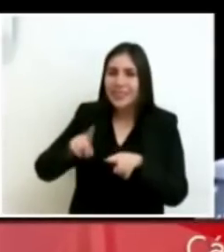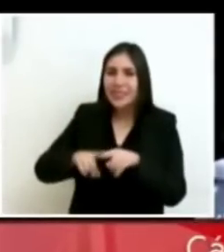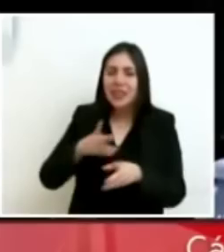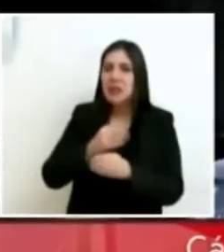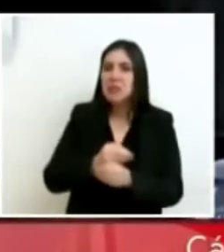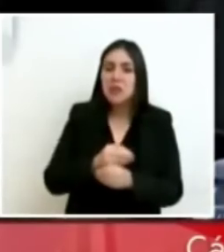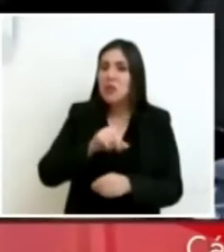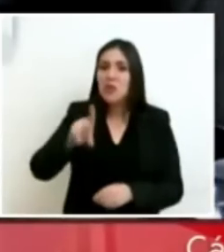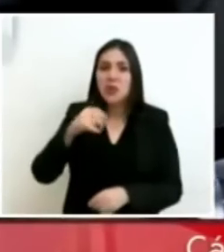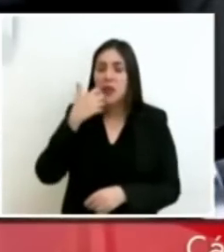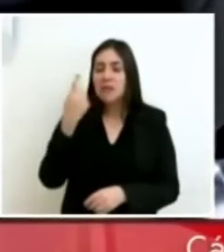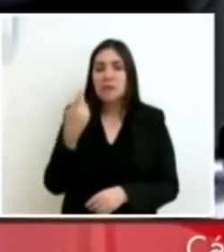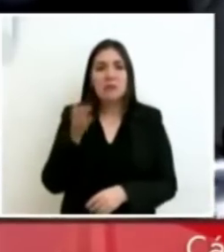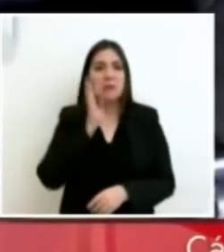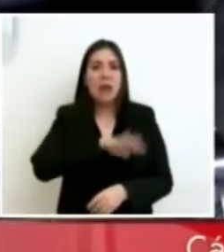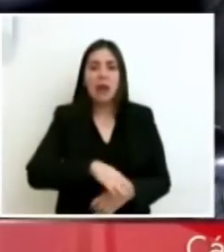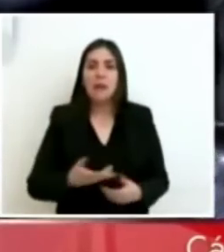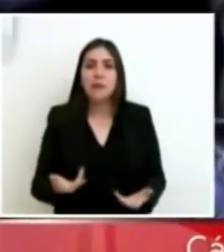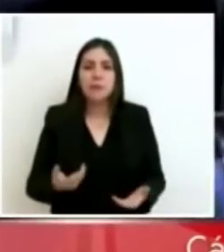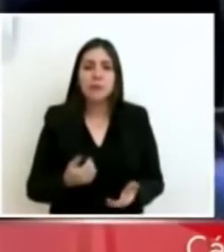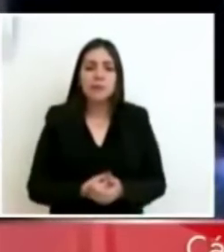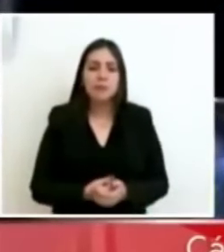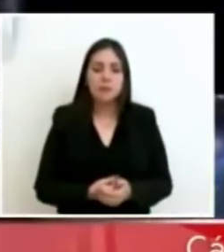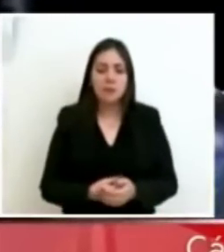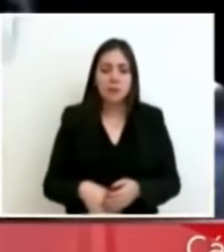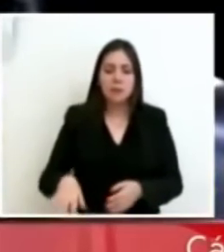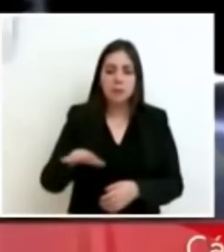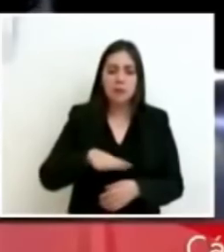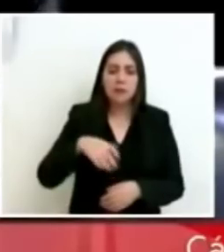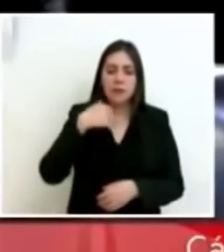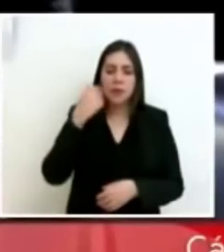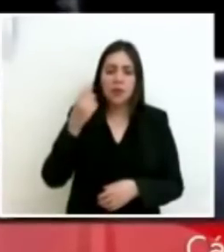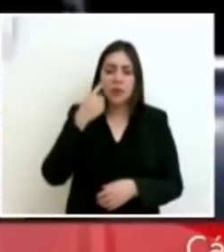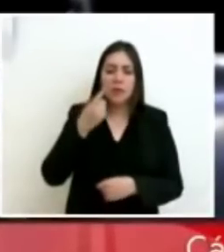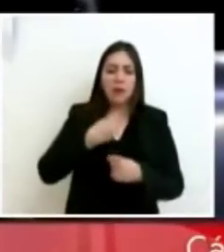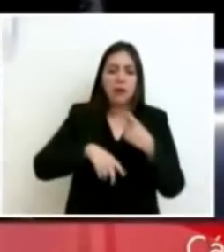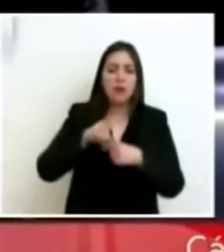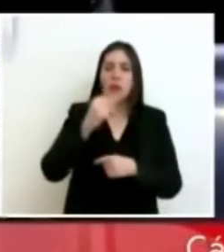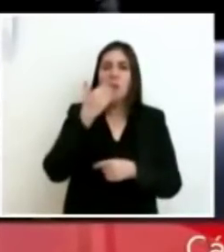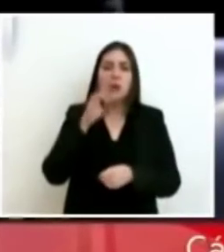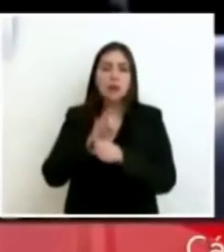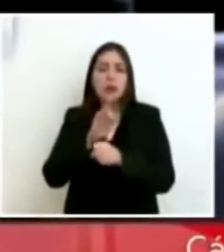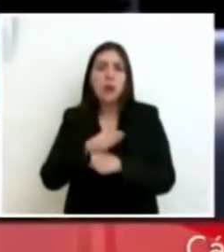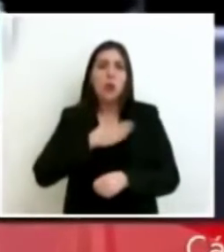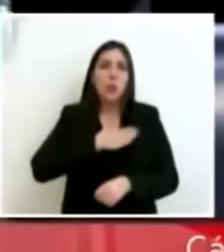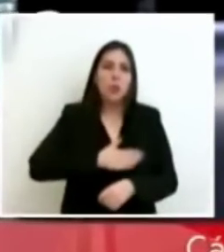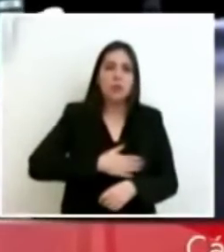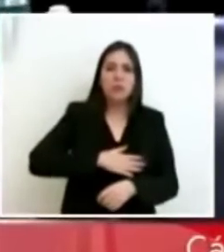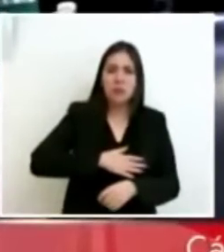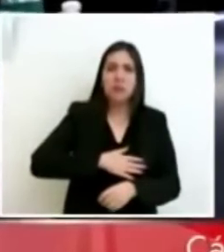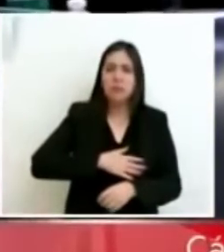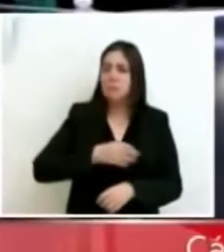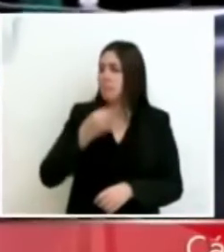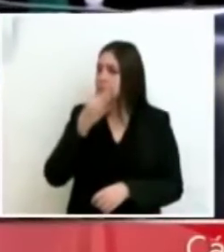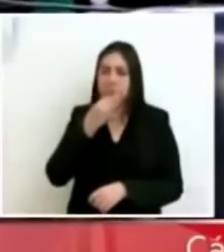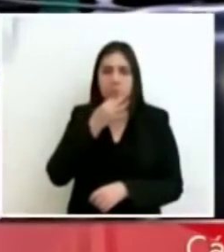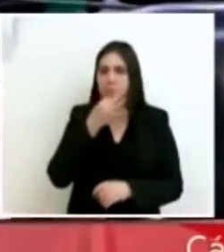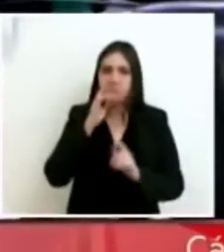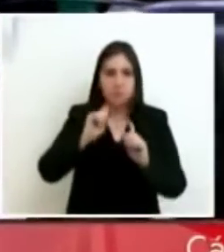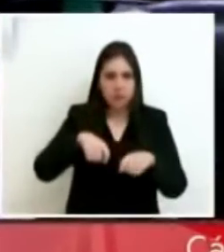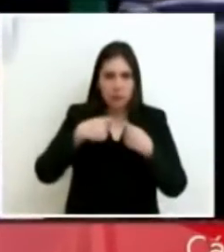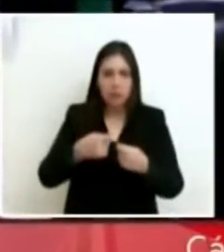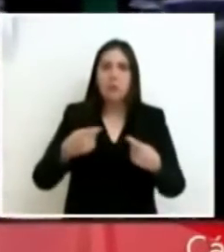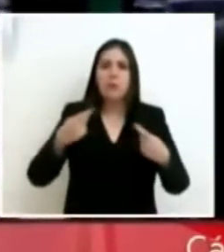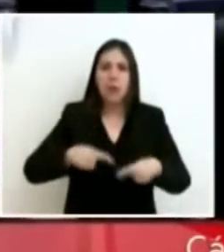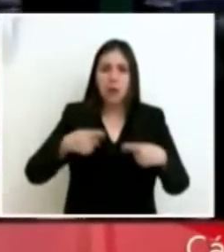Judicial consensuada, sin dados cargados para nadie, imparcial, con justicia verdaderamente expedita, con